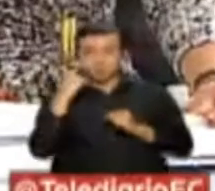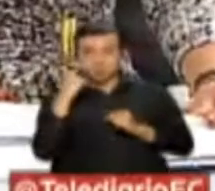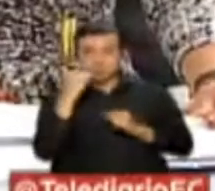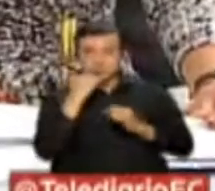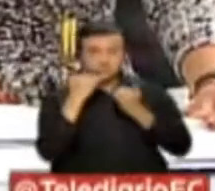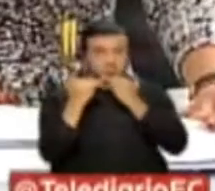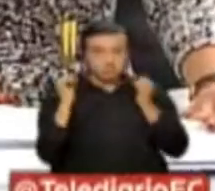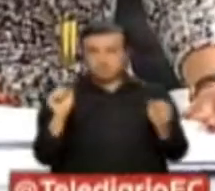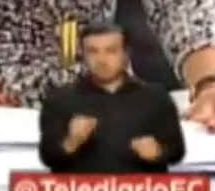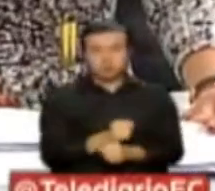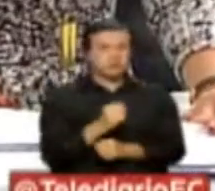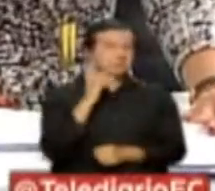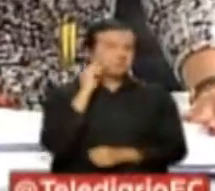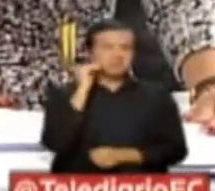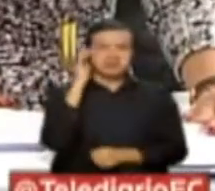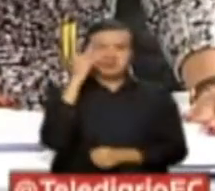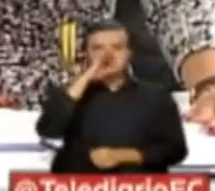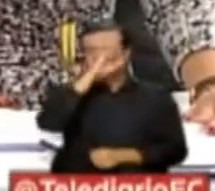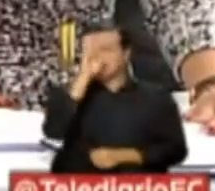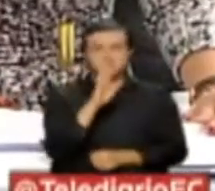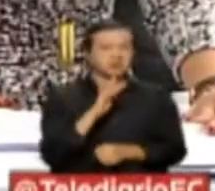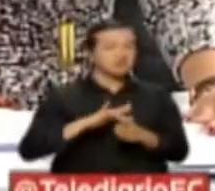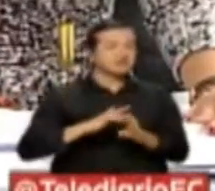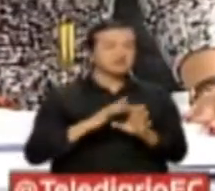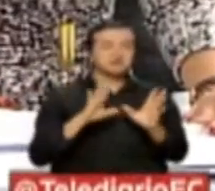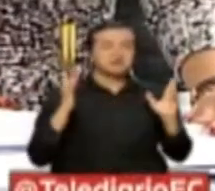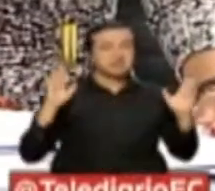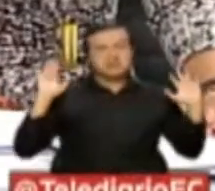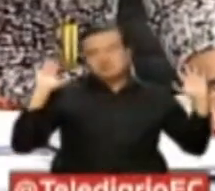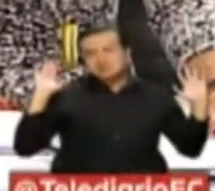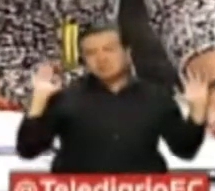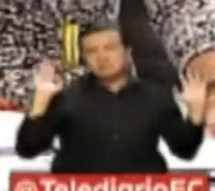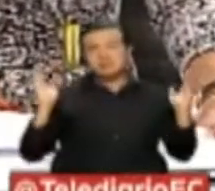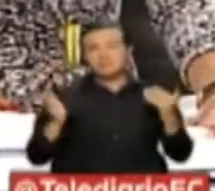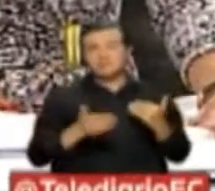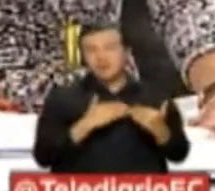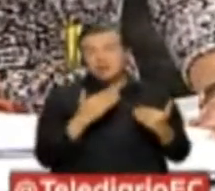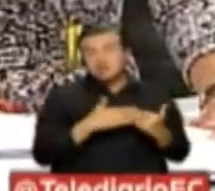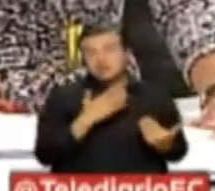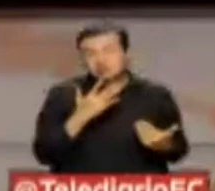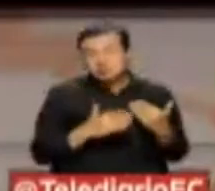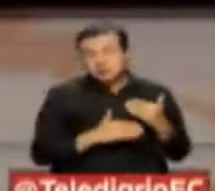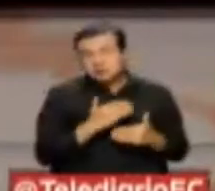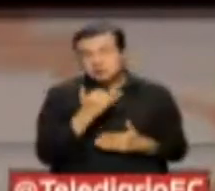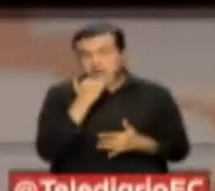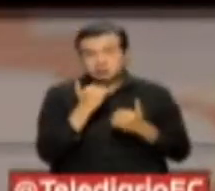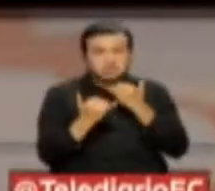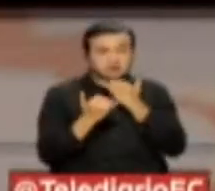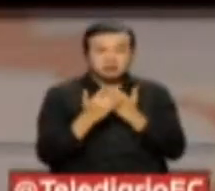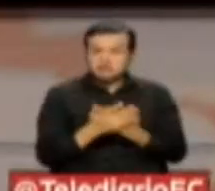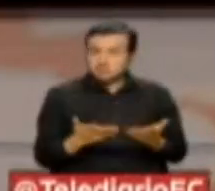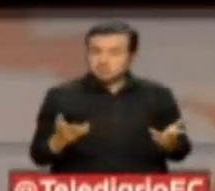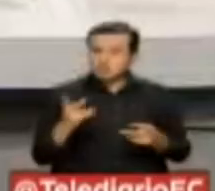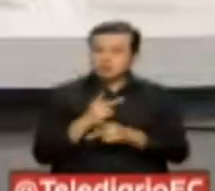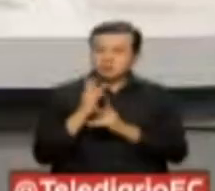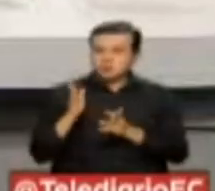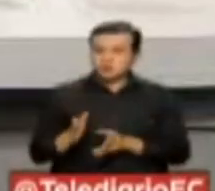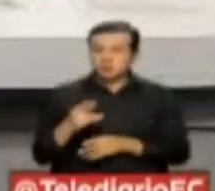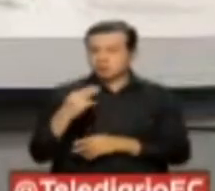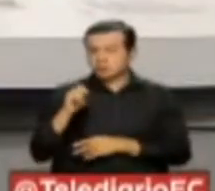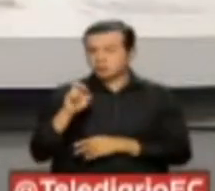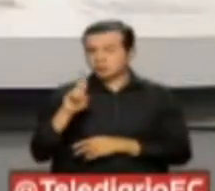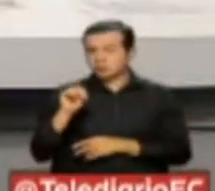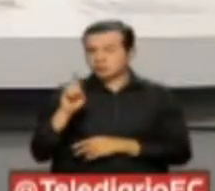que usted no tiene experiencia nunca ha tenido ningún riesgo es más fácil que tal vez usted pueda cometerlos consejero hernández le